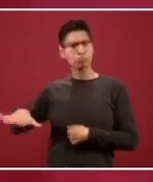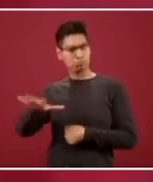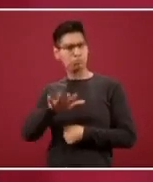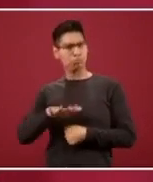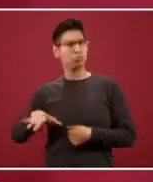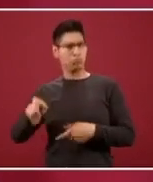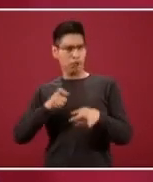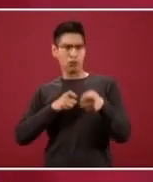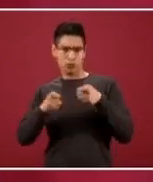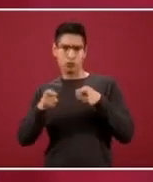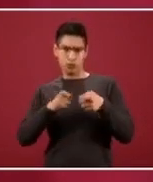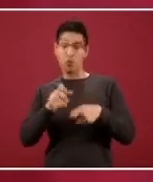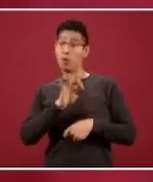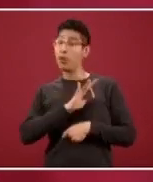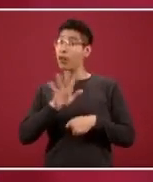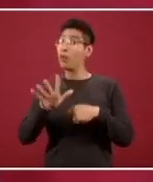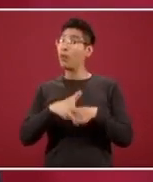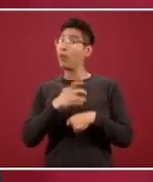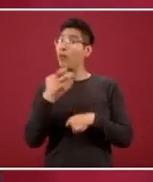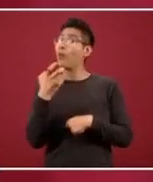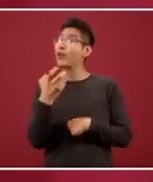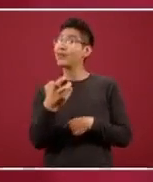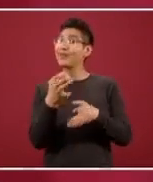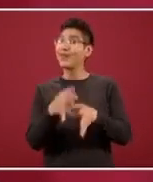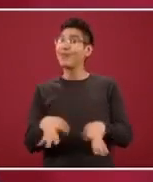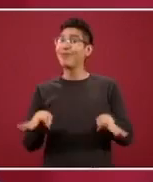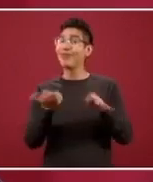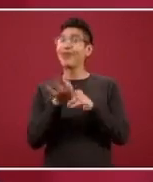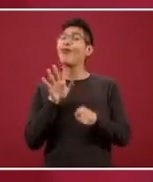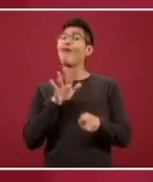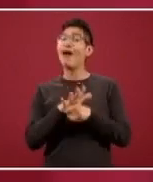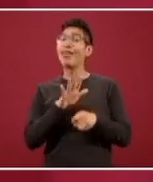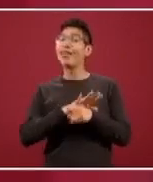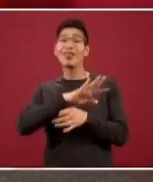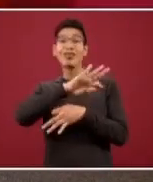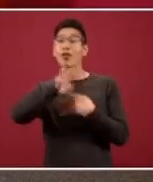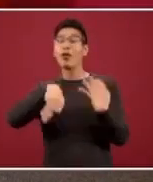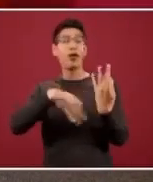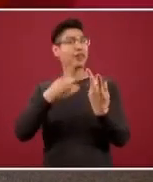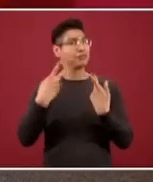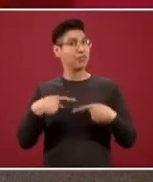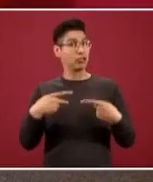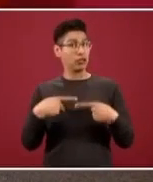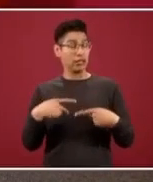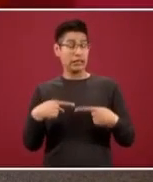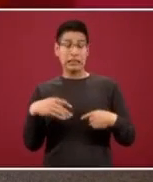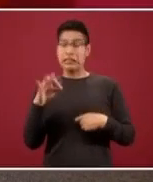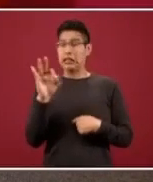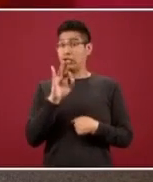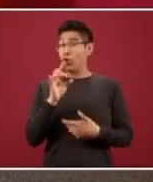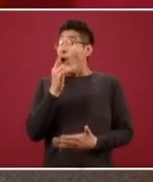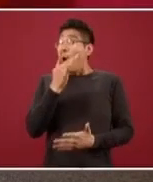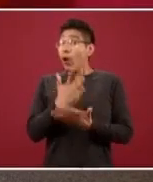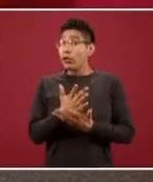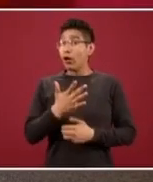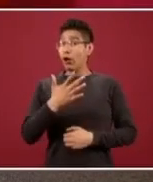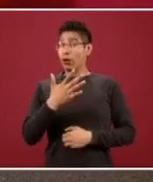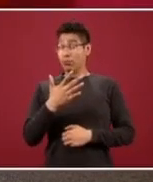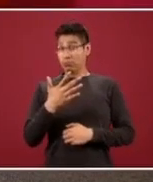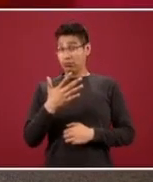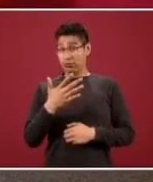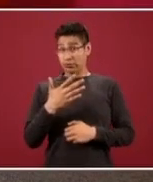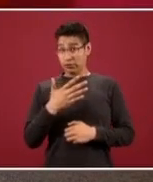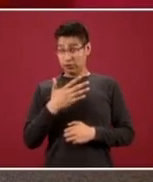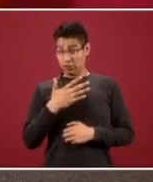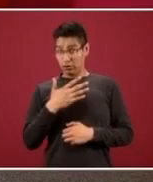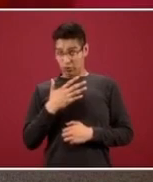la importancia radical en que todos como sociedad, o sea, aquí no es los ciudadanos